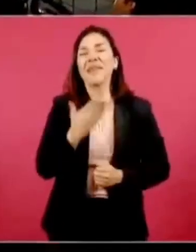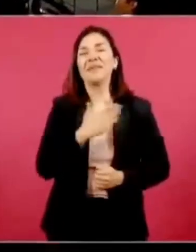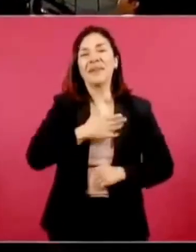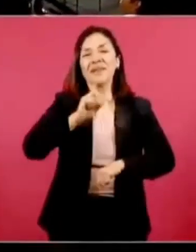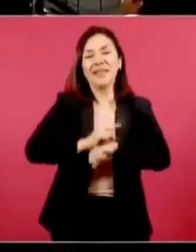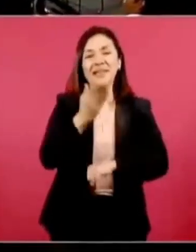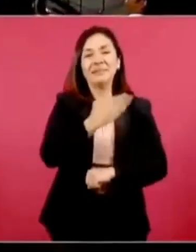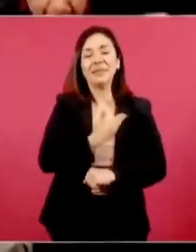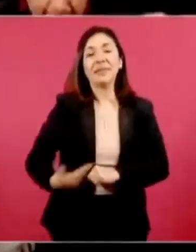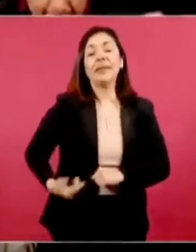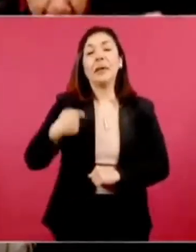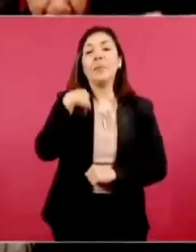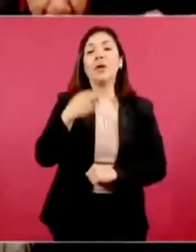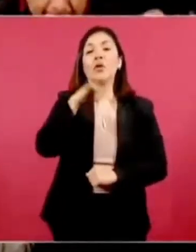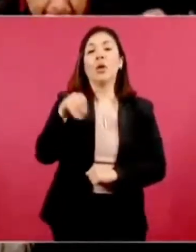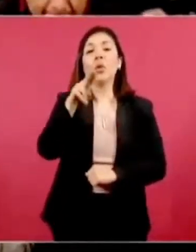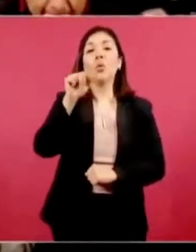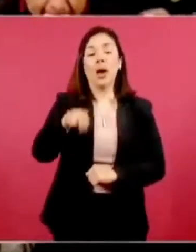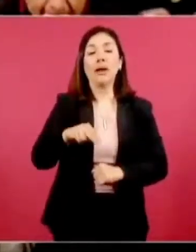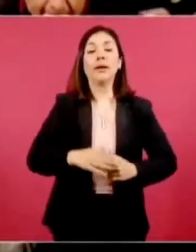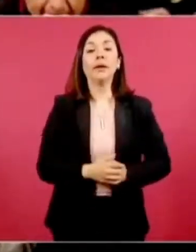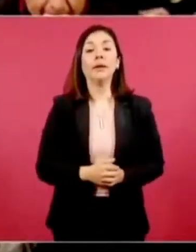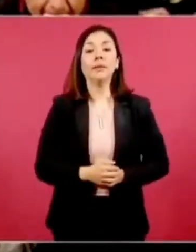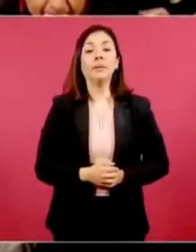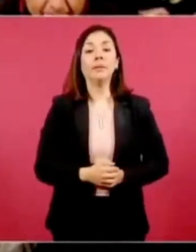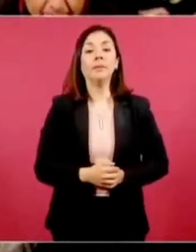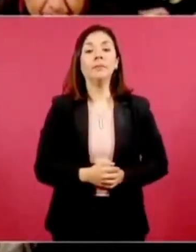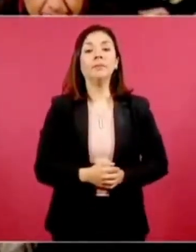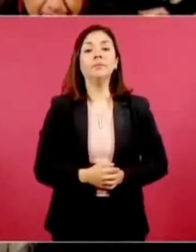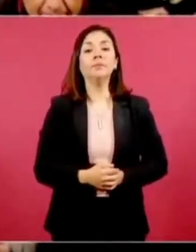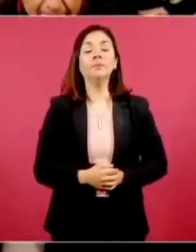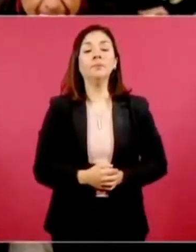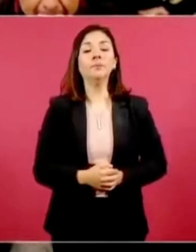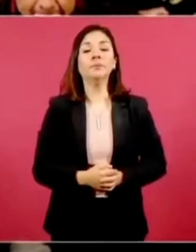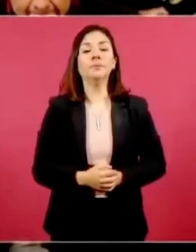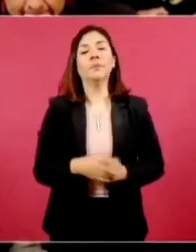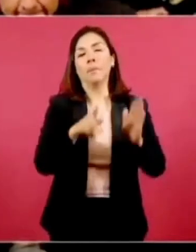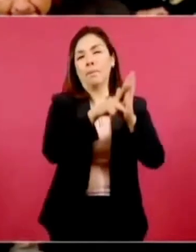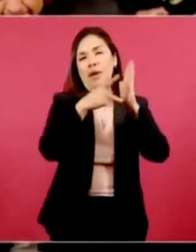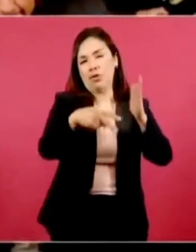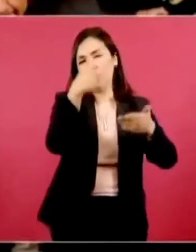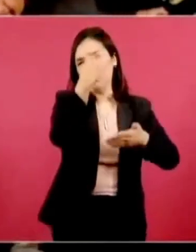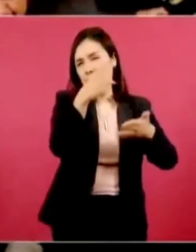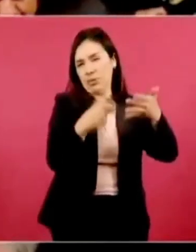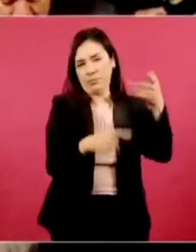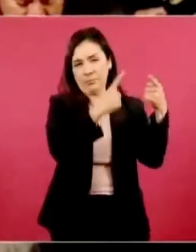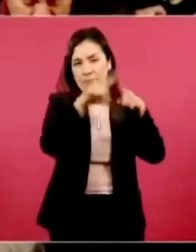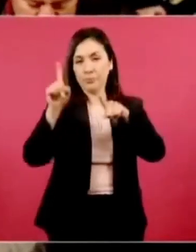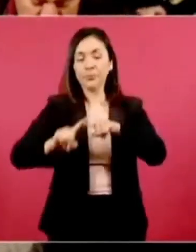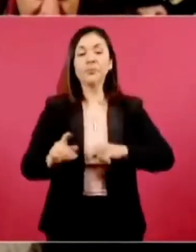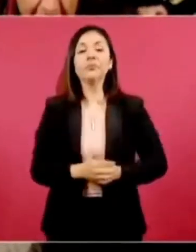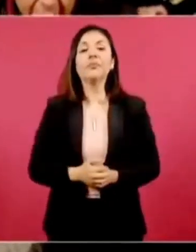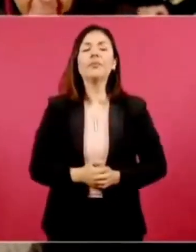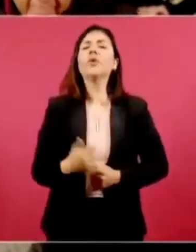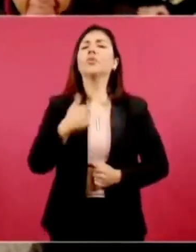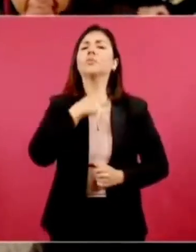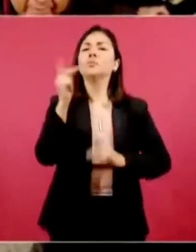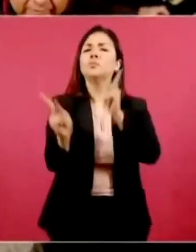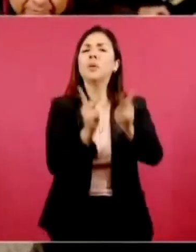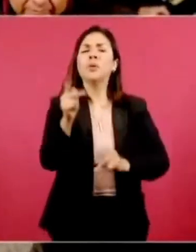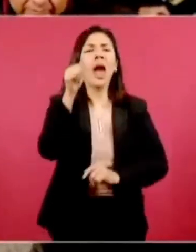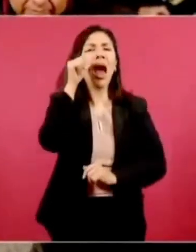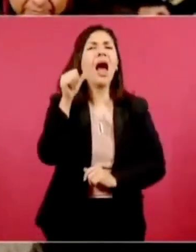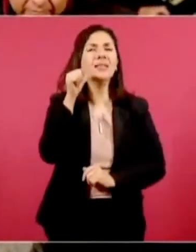señor presidente. Juan Hernández de Diario Basta, de Grupo Cantón, Tabasco Hoy, Campeche Hoy y Quintana Roo Hoy. Preguntarle, el día de ayer,